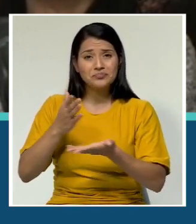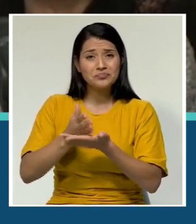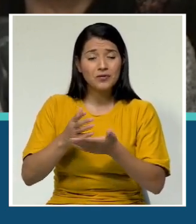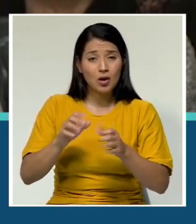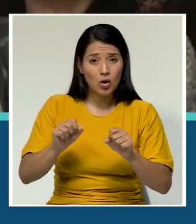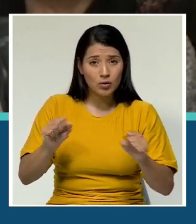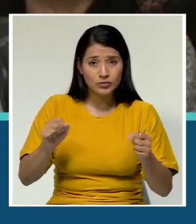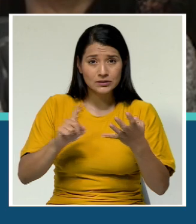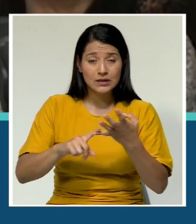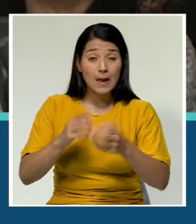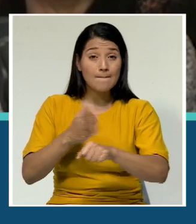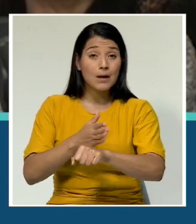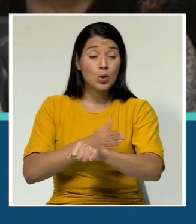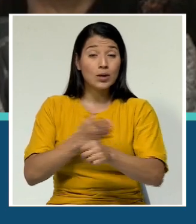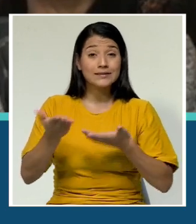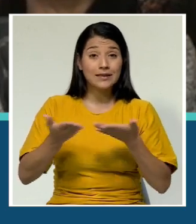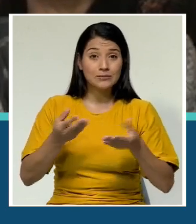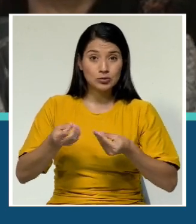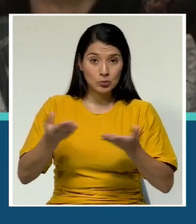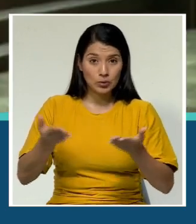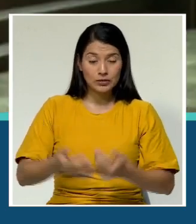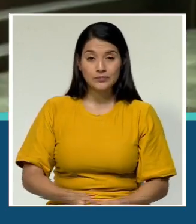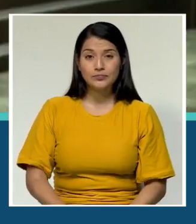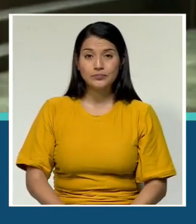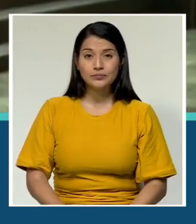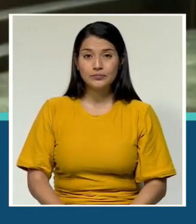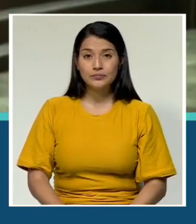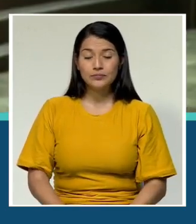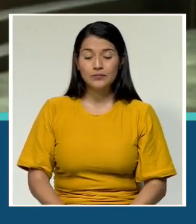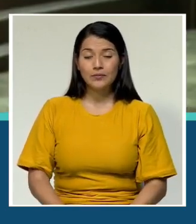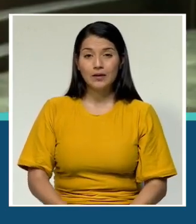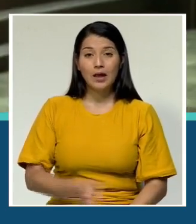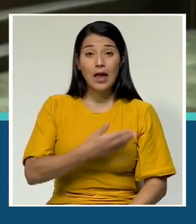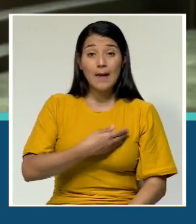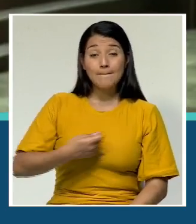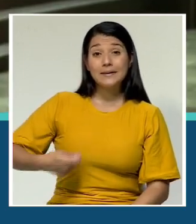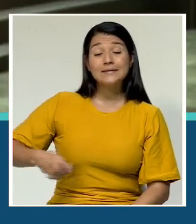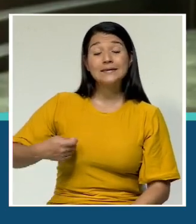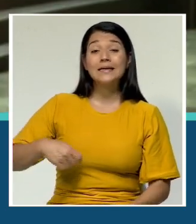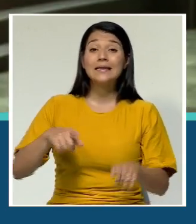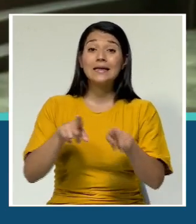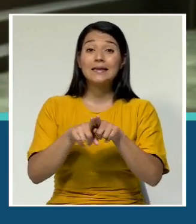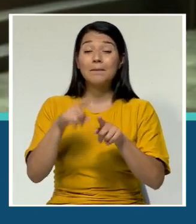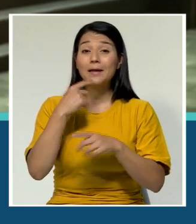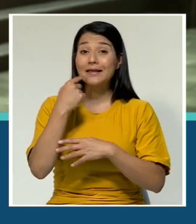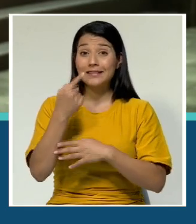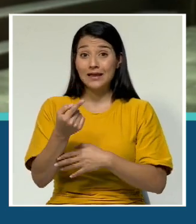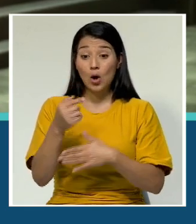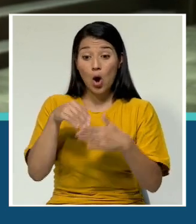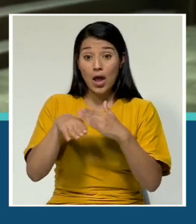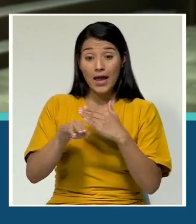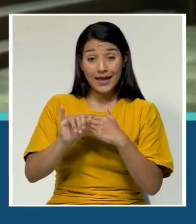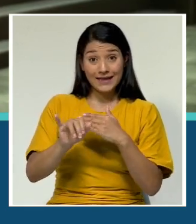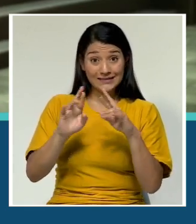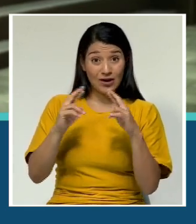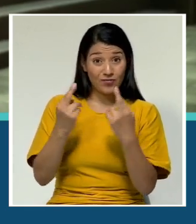claros: más y mejores empleos, bajar el costo de la vida, arrancar la corrupción y mejorar los servicios